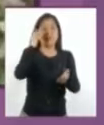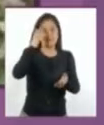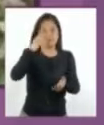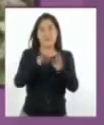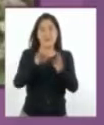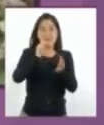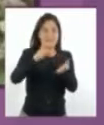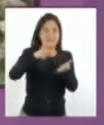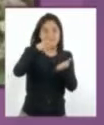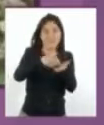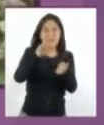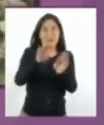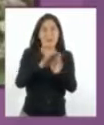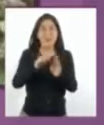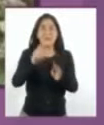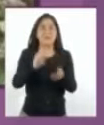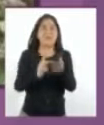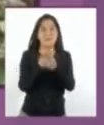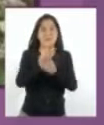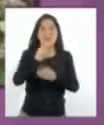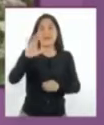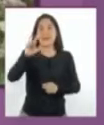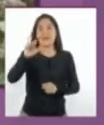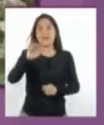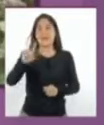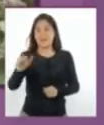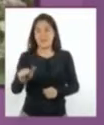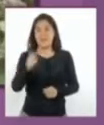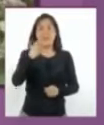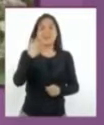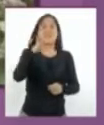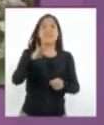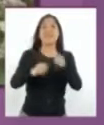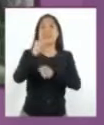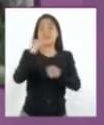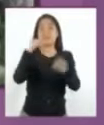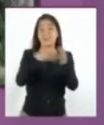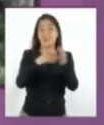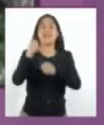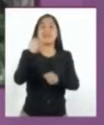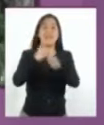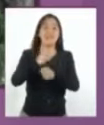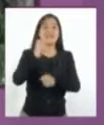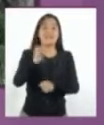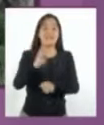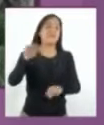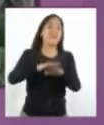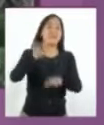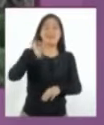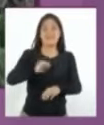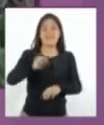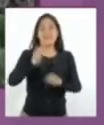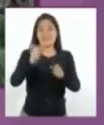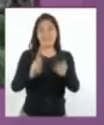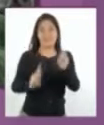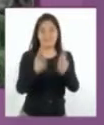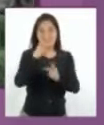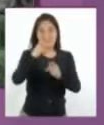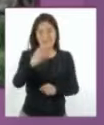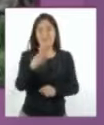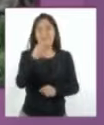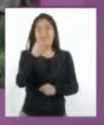calabaza con más de 10.000 años de edad, descubrimiento que se ha convertido en el testimonio más antiguo de plantas